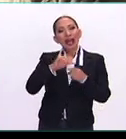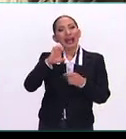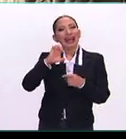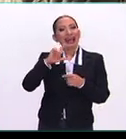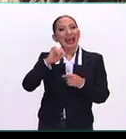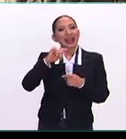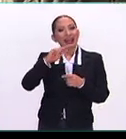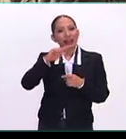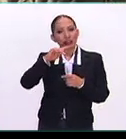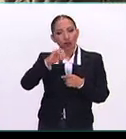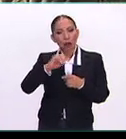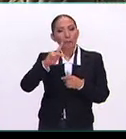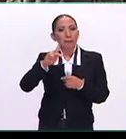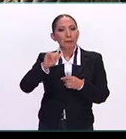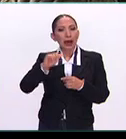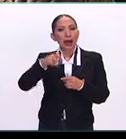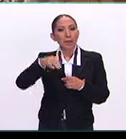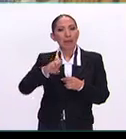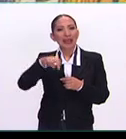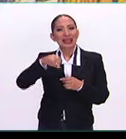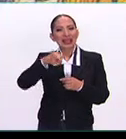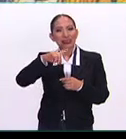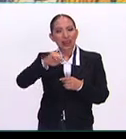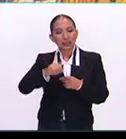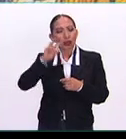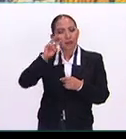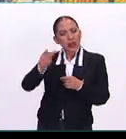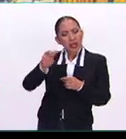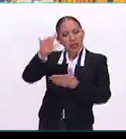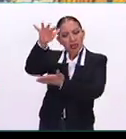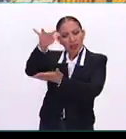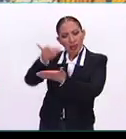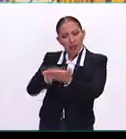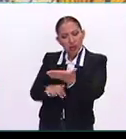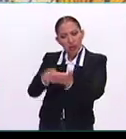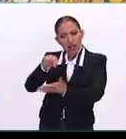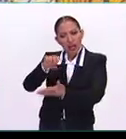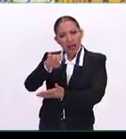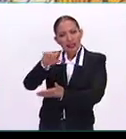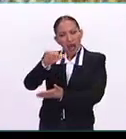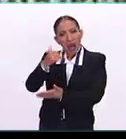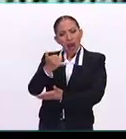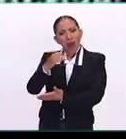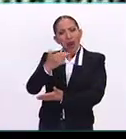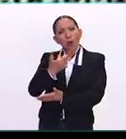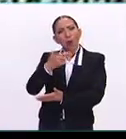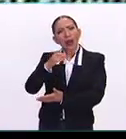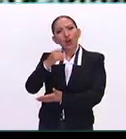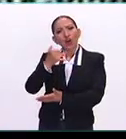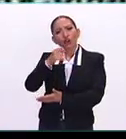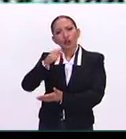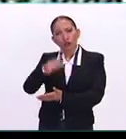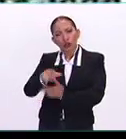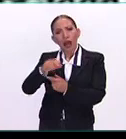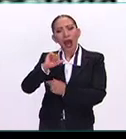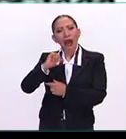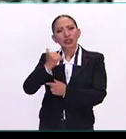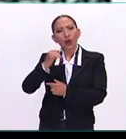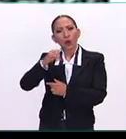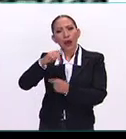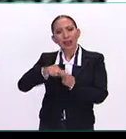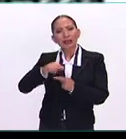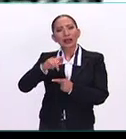a Parménides. Y cuando yo vi estos textos de Nezahualcóyotl, de Ayocuan,